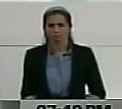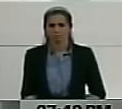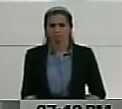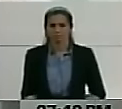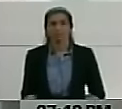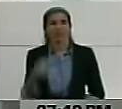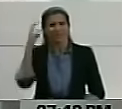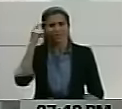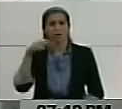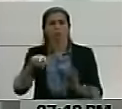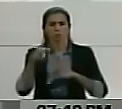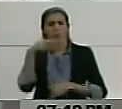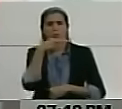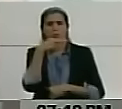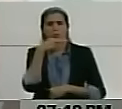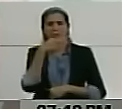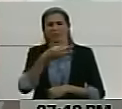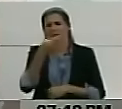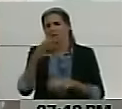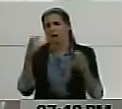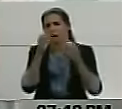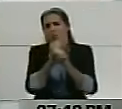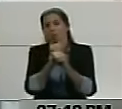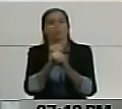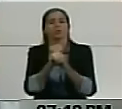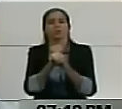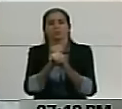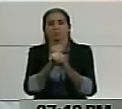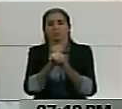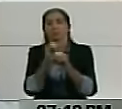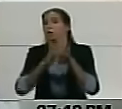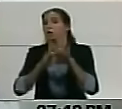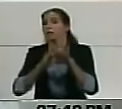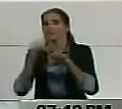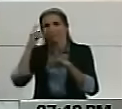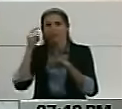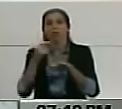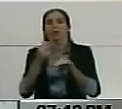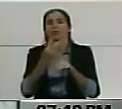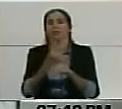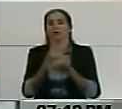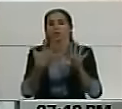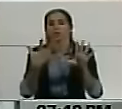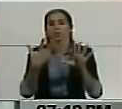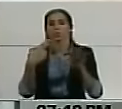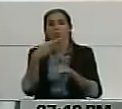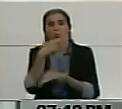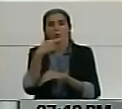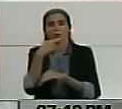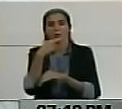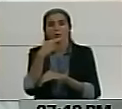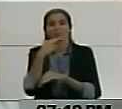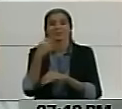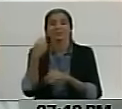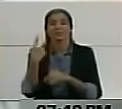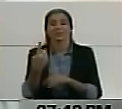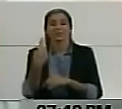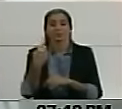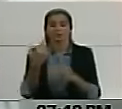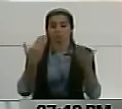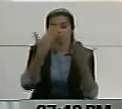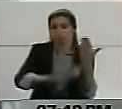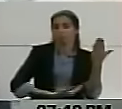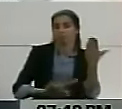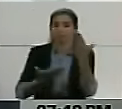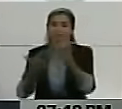Ese día, en la tarde-noche del 28 de octubre, nosotros tenemos que tener dos instrumentos poderosísimos, uno en cada mano. Por